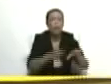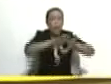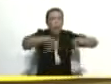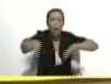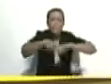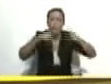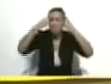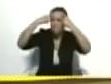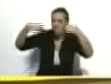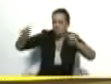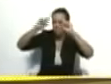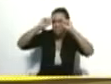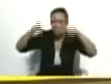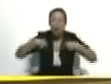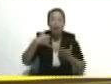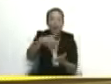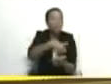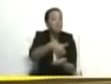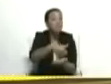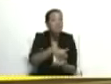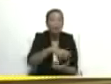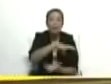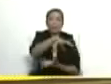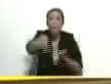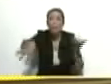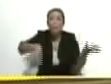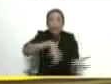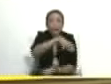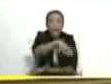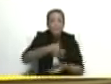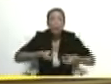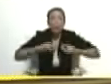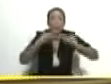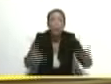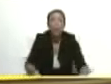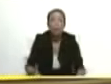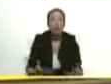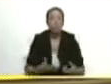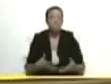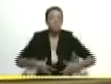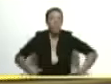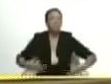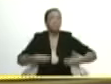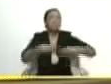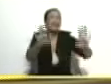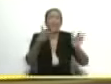divisiones, de debilidad, de entrega de Venezuela, de entrega de la patria.